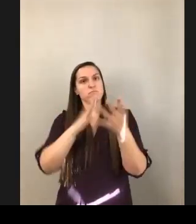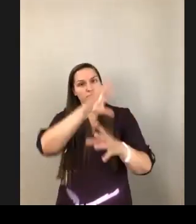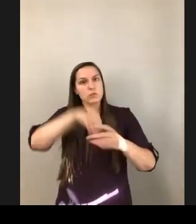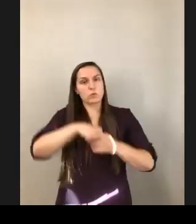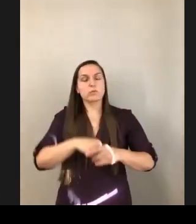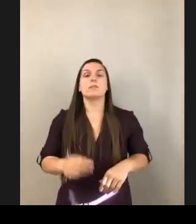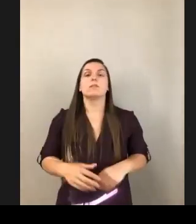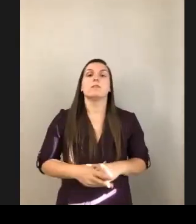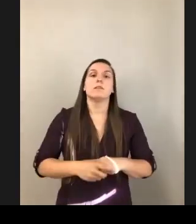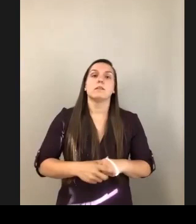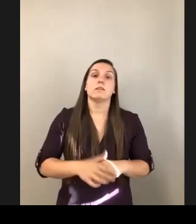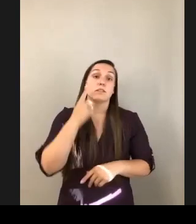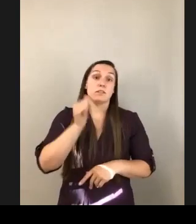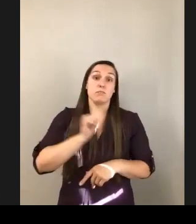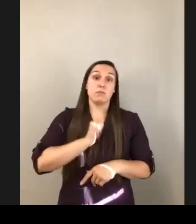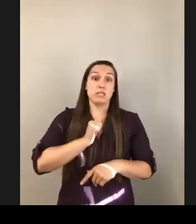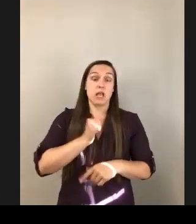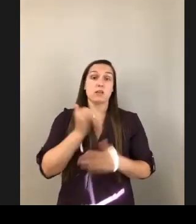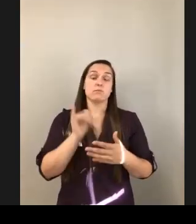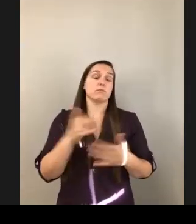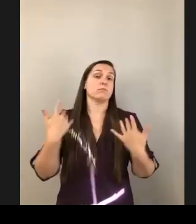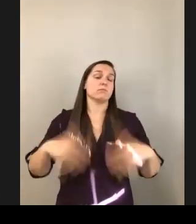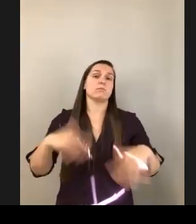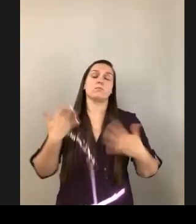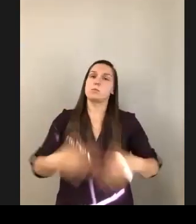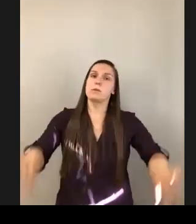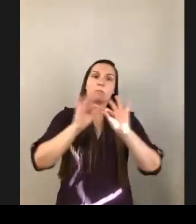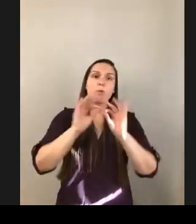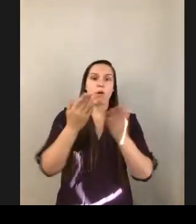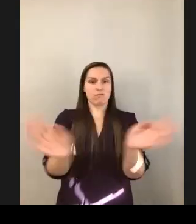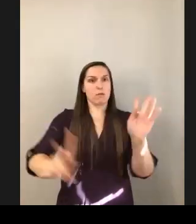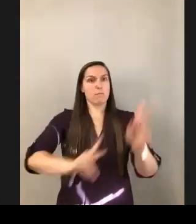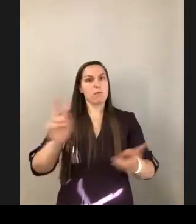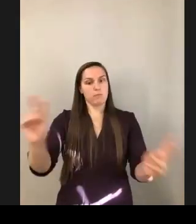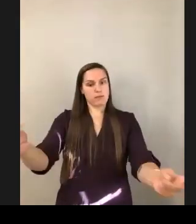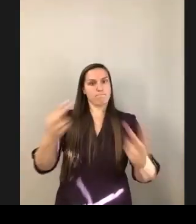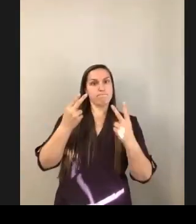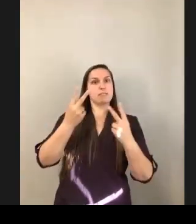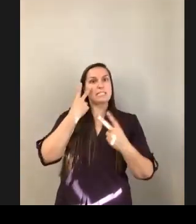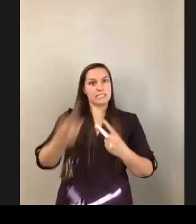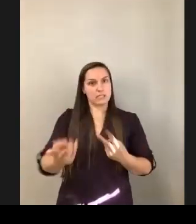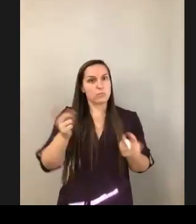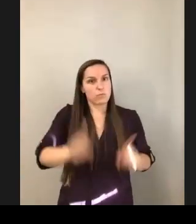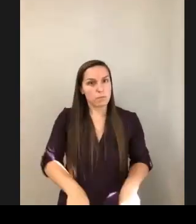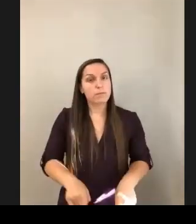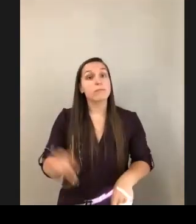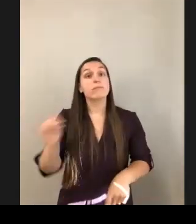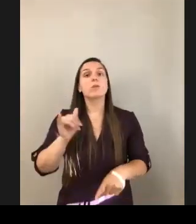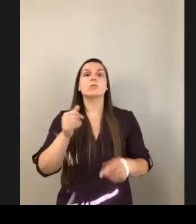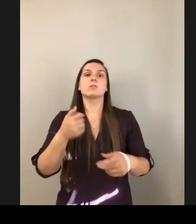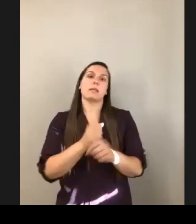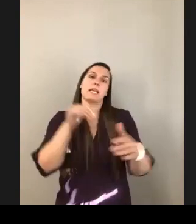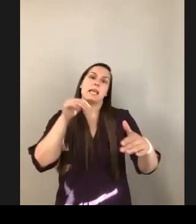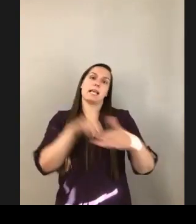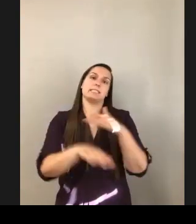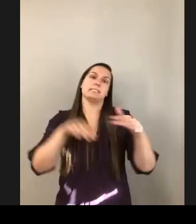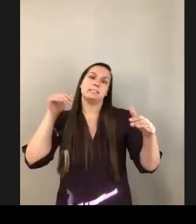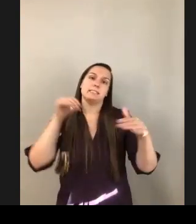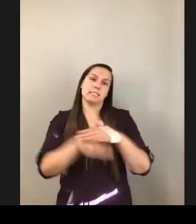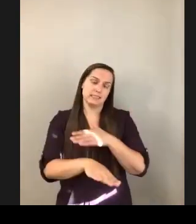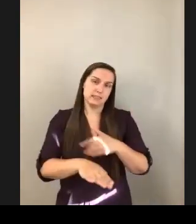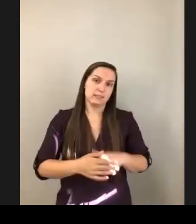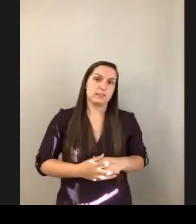recomendaciones. Para mí eso es muy importante, que el público puede ver y también es